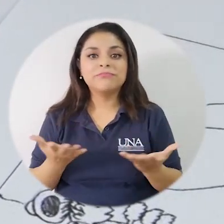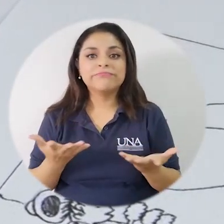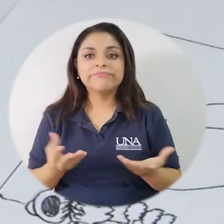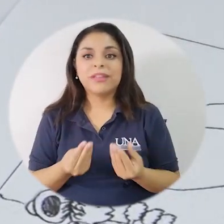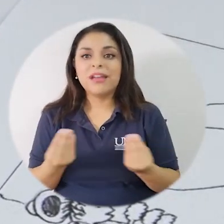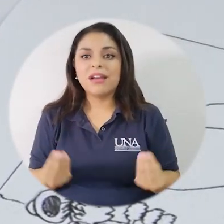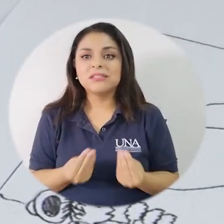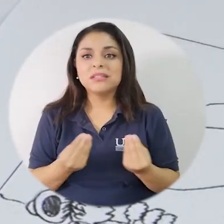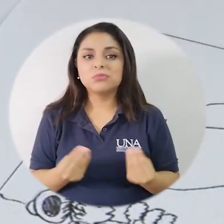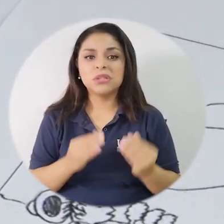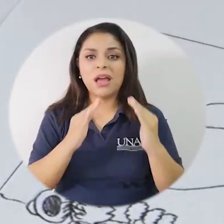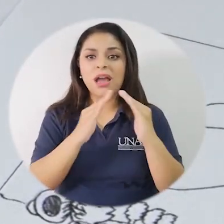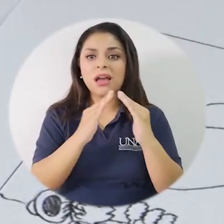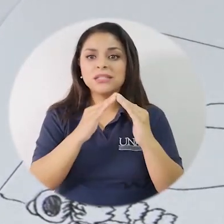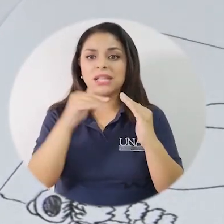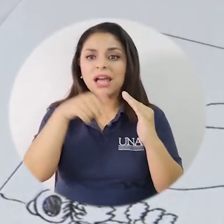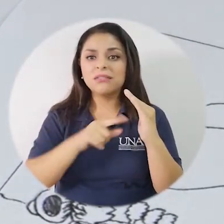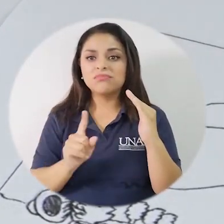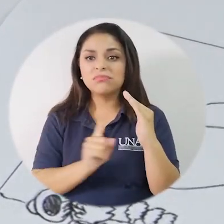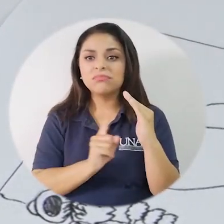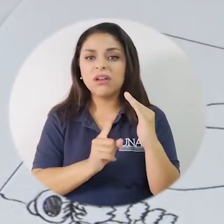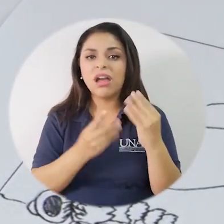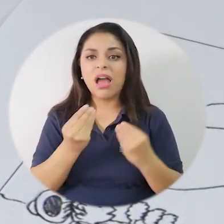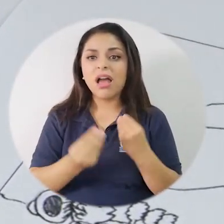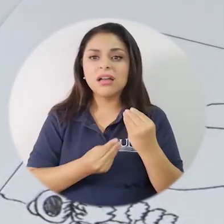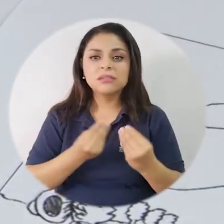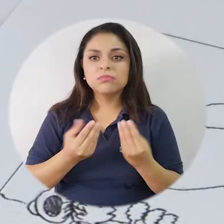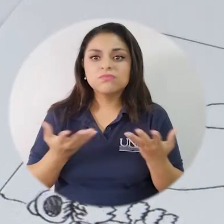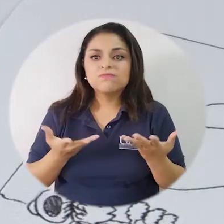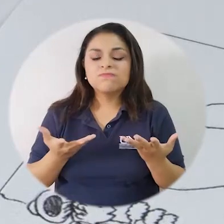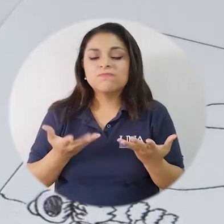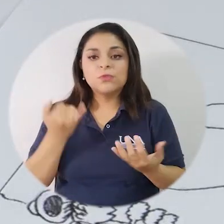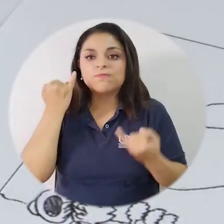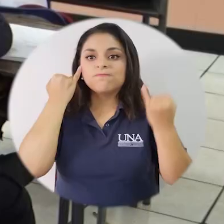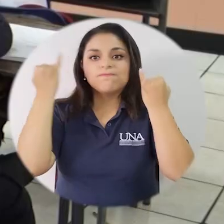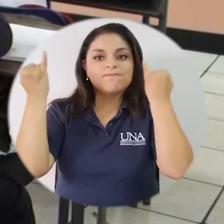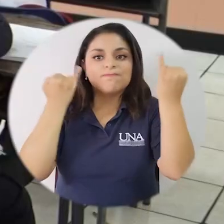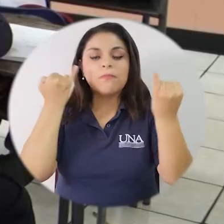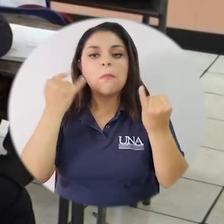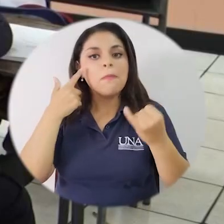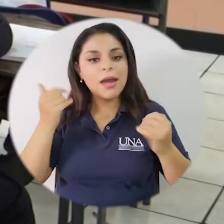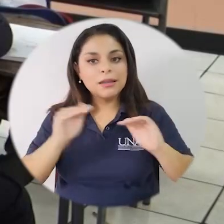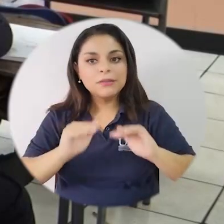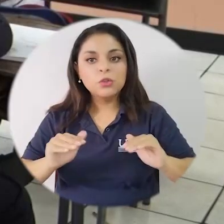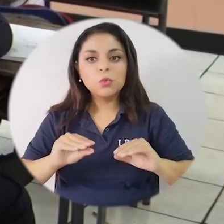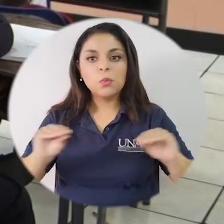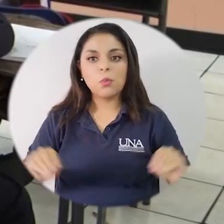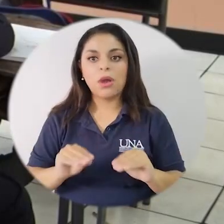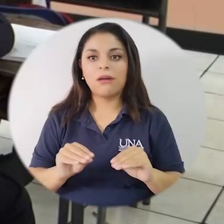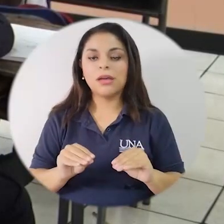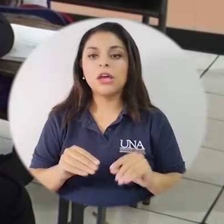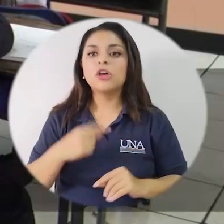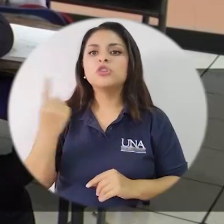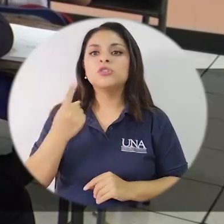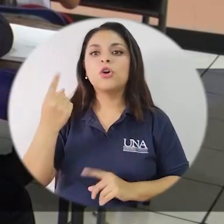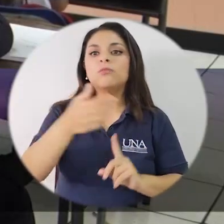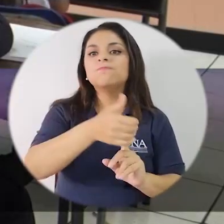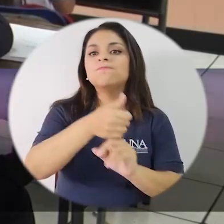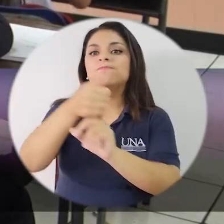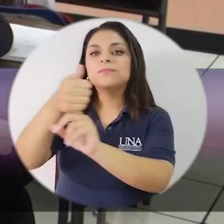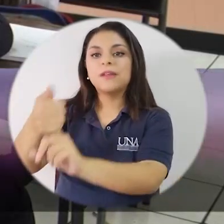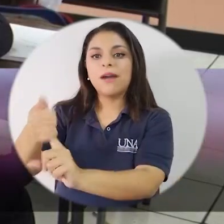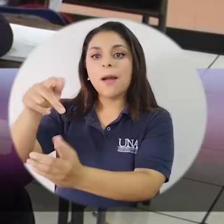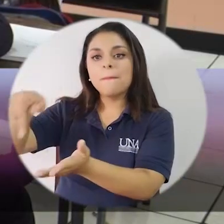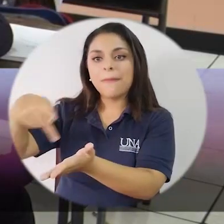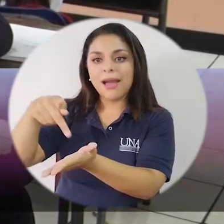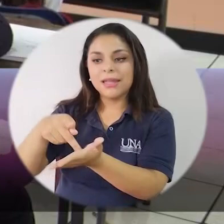actividades dentro del hogar que les permitiera a los niños moverse. O sea, que el llevarlos al parque y cuidarlos y tenerlos